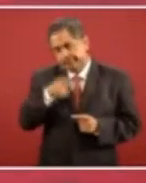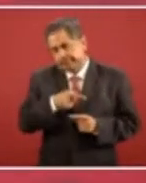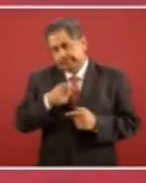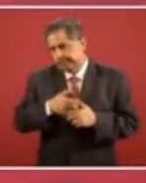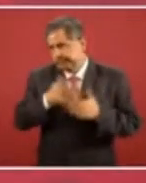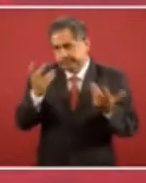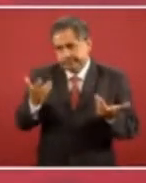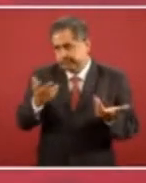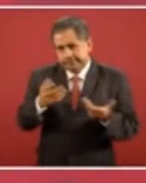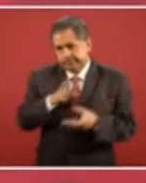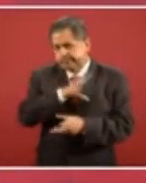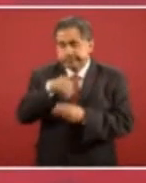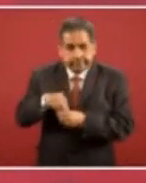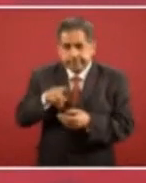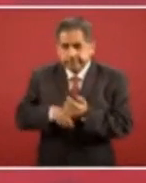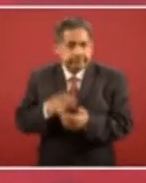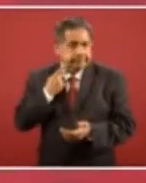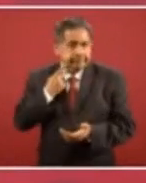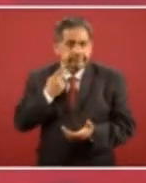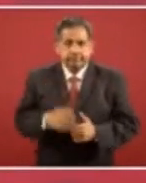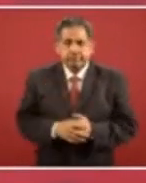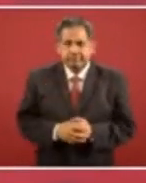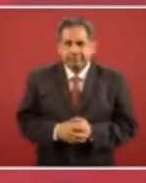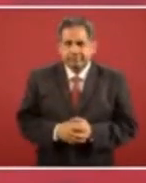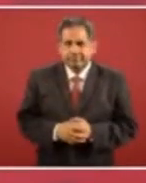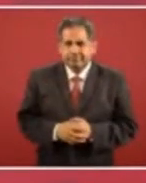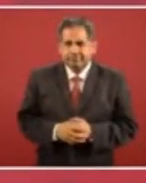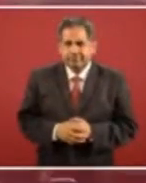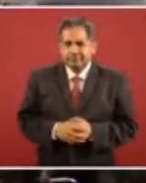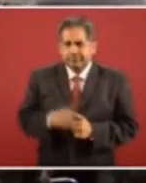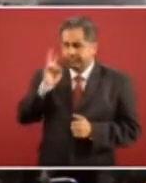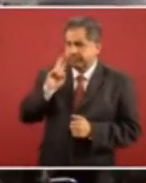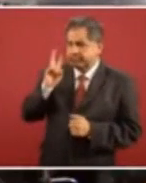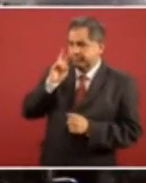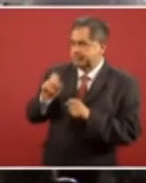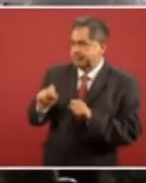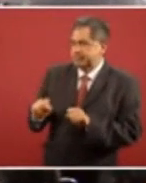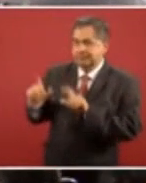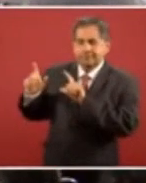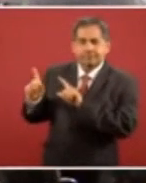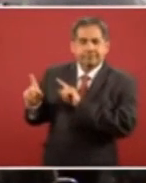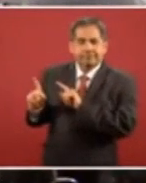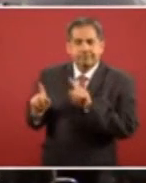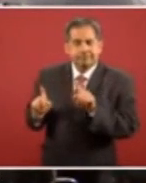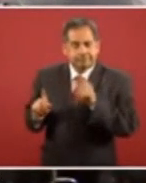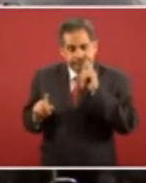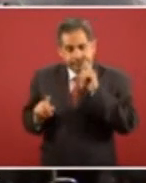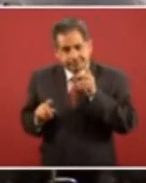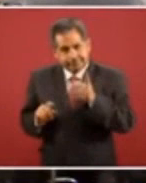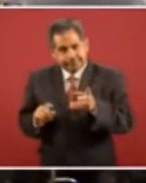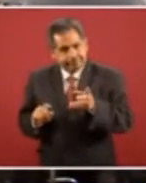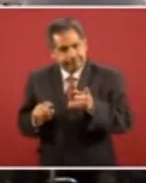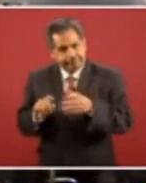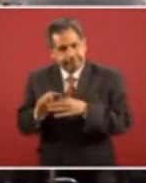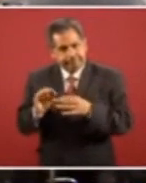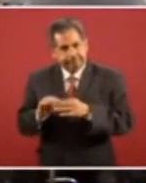está diciendo. A ver si no se puede por ahí conseguir